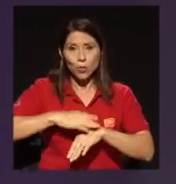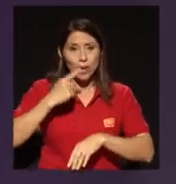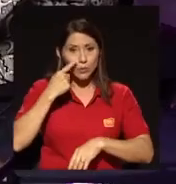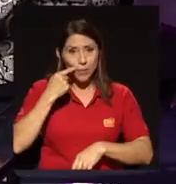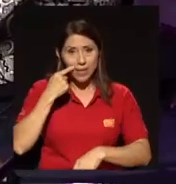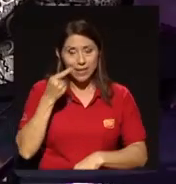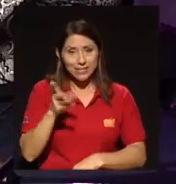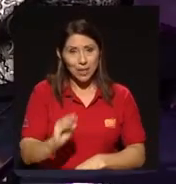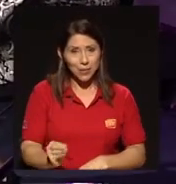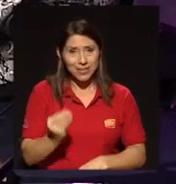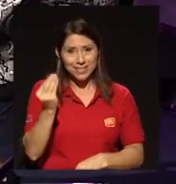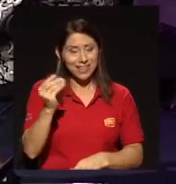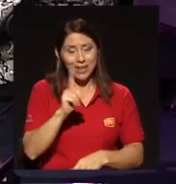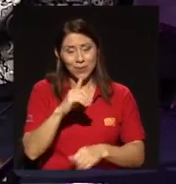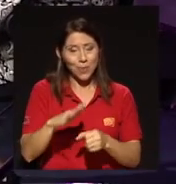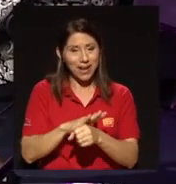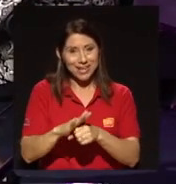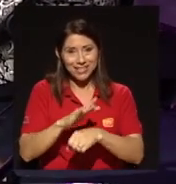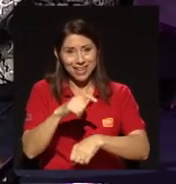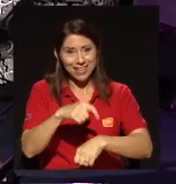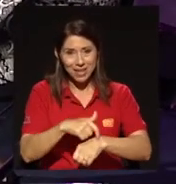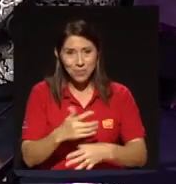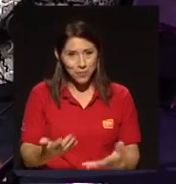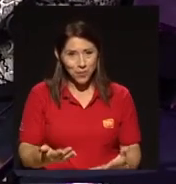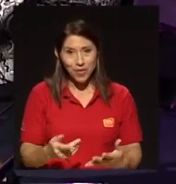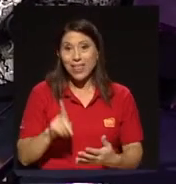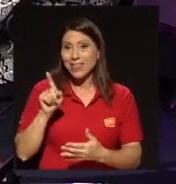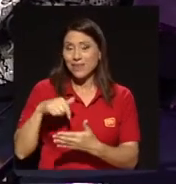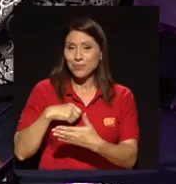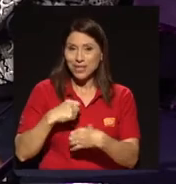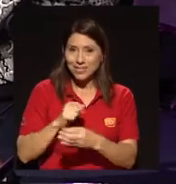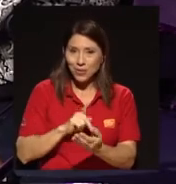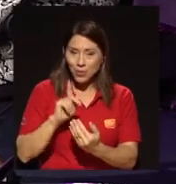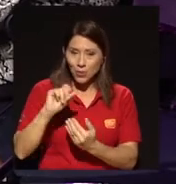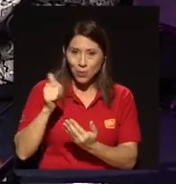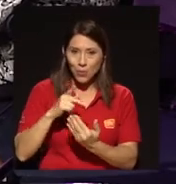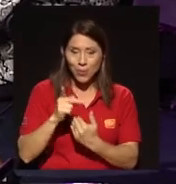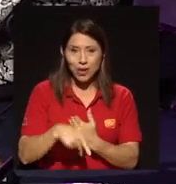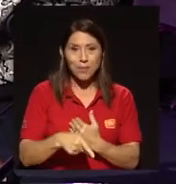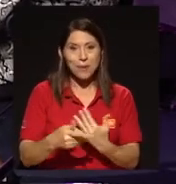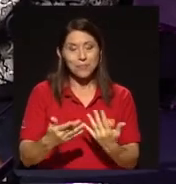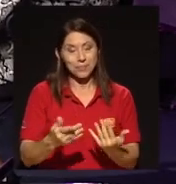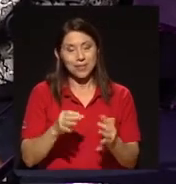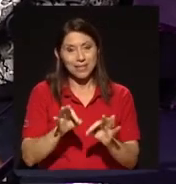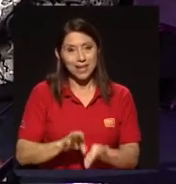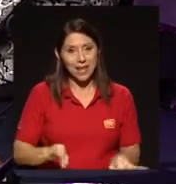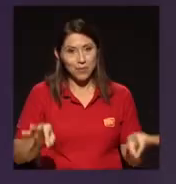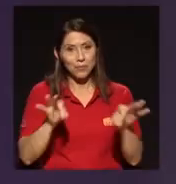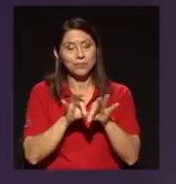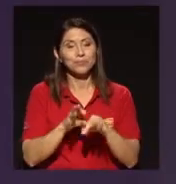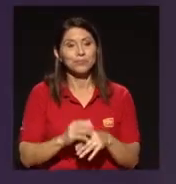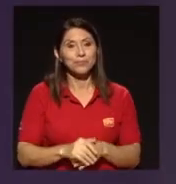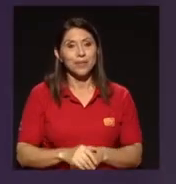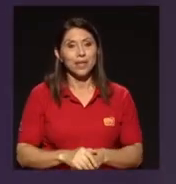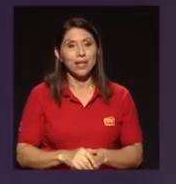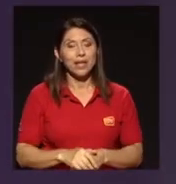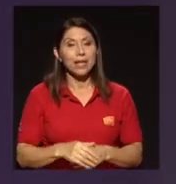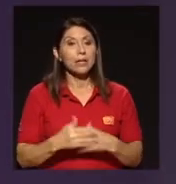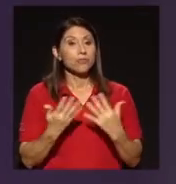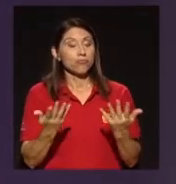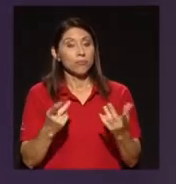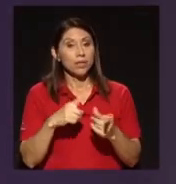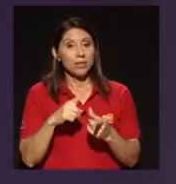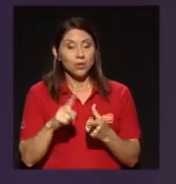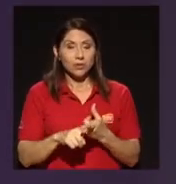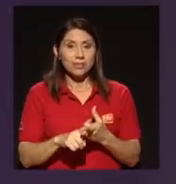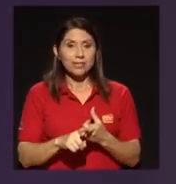adolescentes, uh-huh. no va a alcanzar el tiempo. No nos alcanza el tiempo. Tenemos que hacer otro programa. Sí. Valdría la pena. Bueno, la cuestión es que